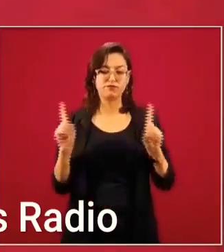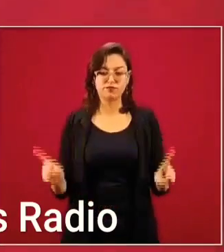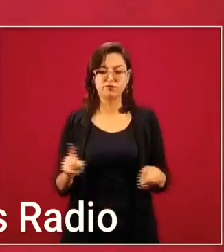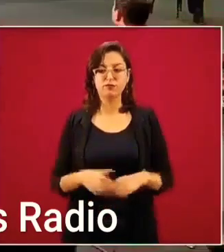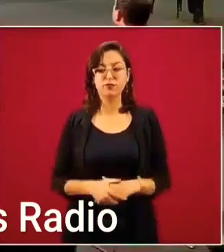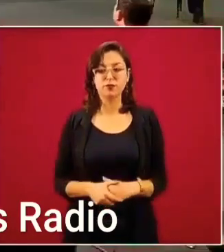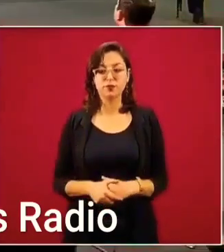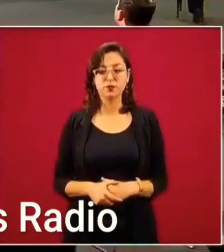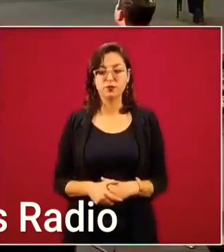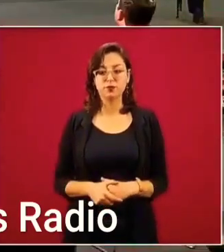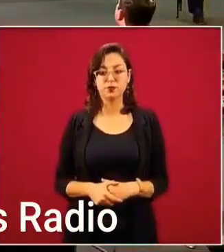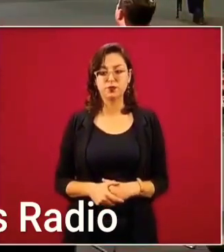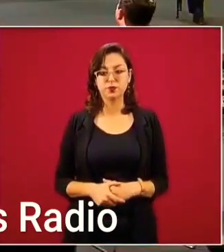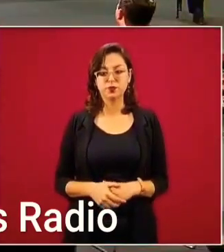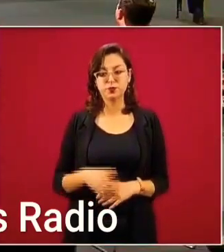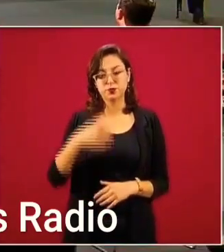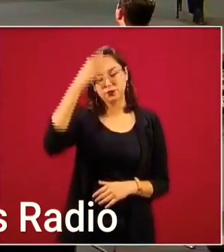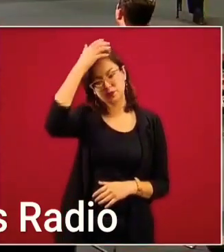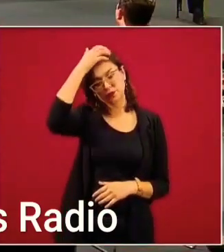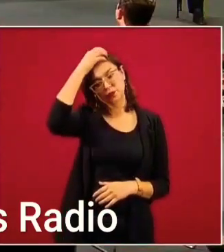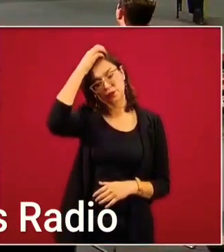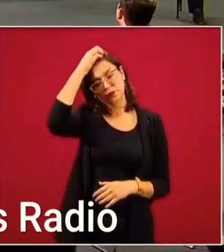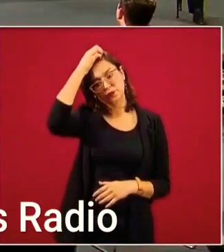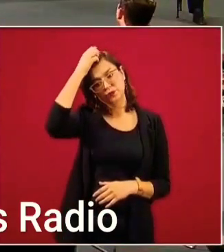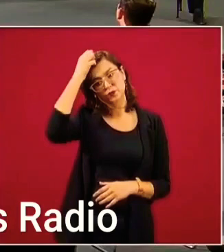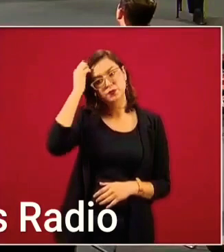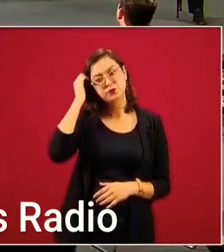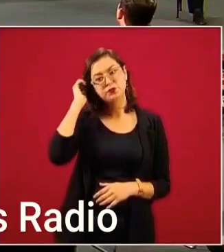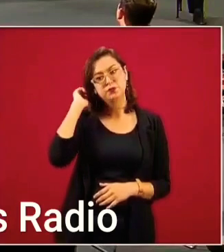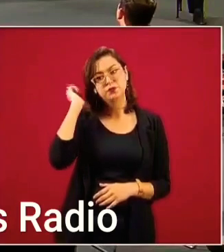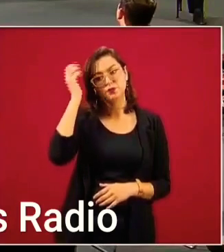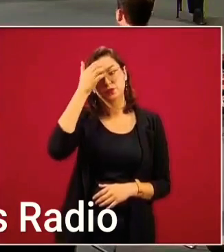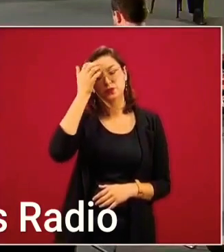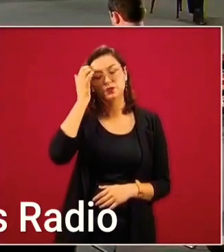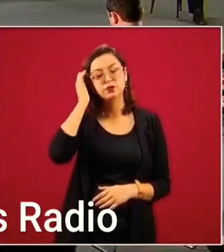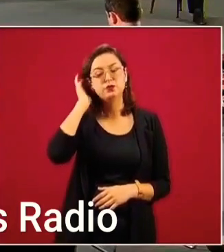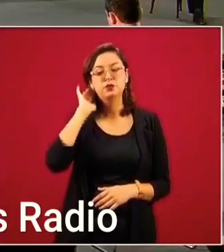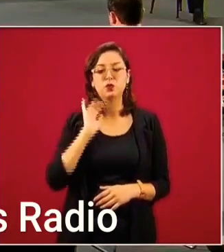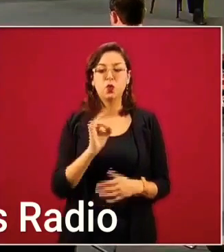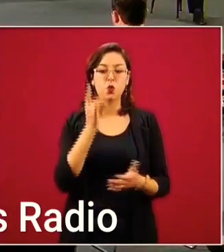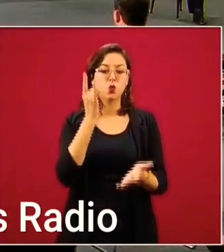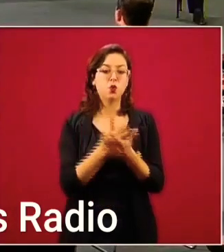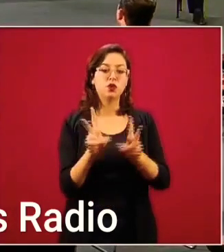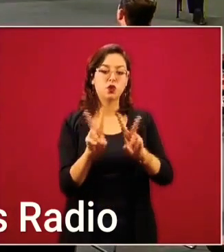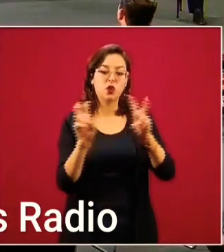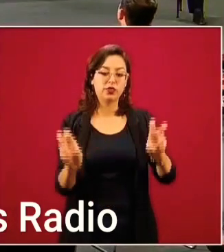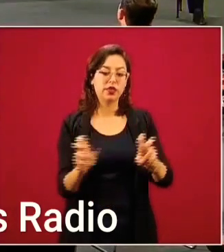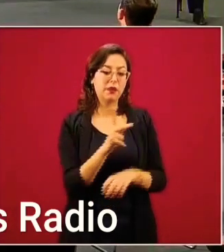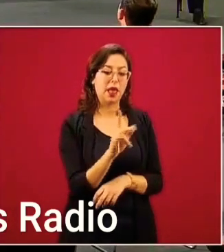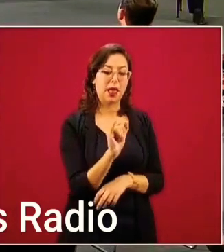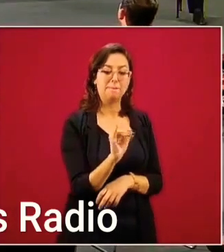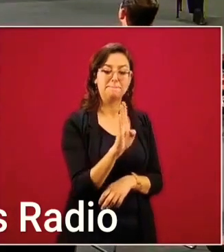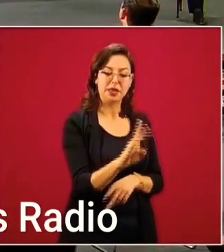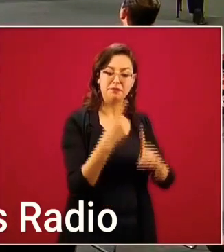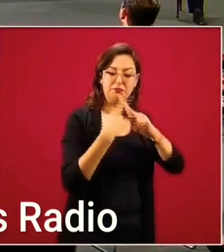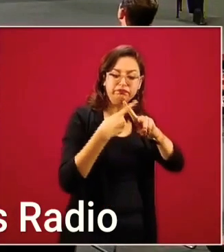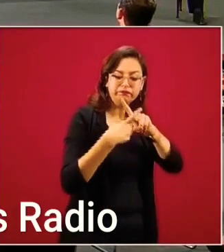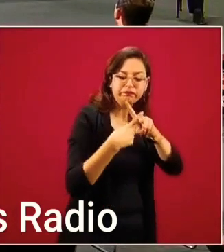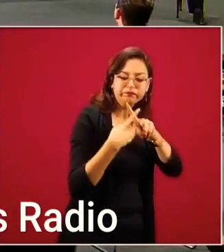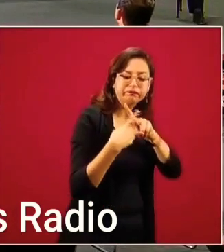Se puede seguir haciendo la medición con el Producto Interno Bruto, pero tenemos